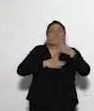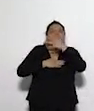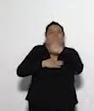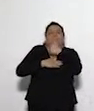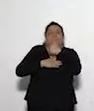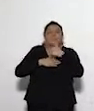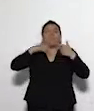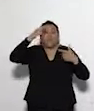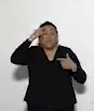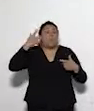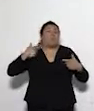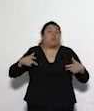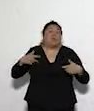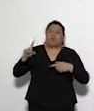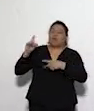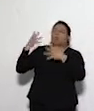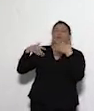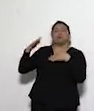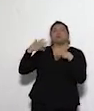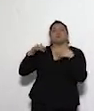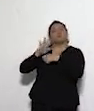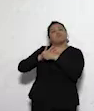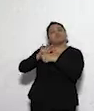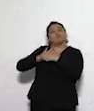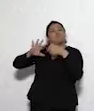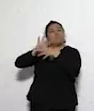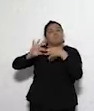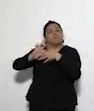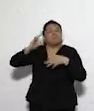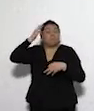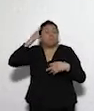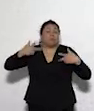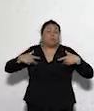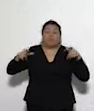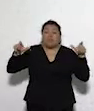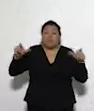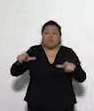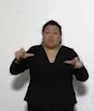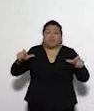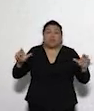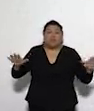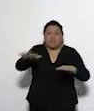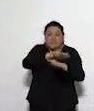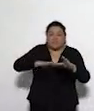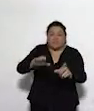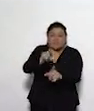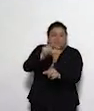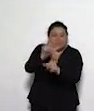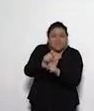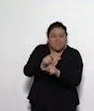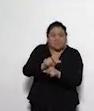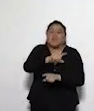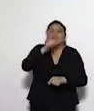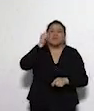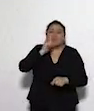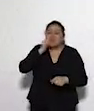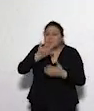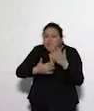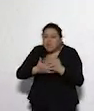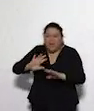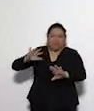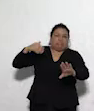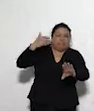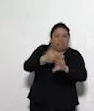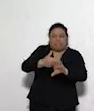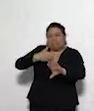en el ámbito discursivo, las estrategias de seguridad continúan teniendo un carácter eminentemente reactivo y se ha dejado de